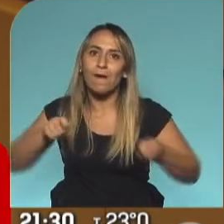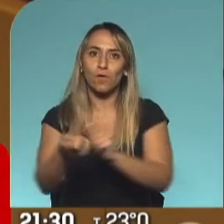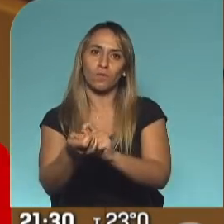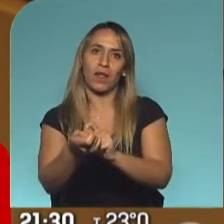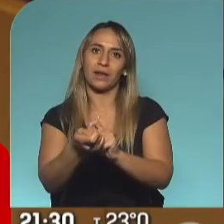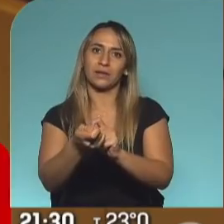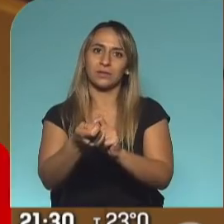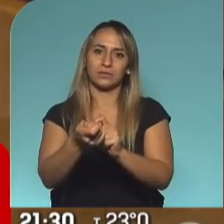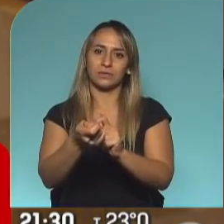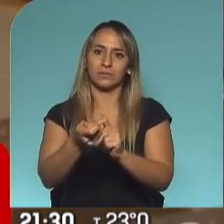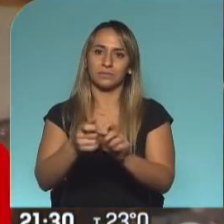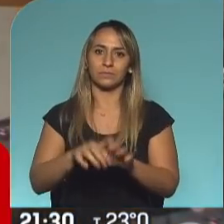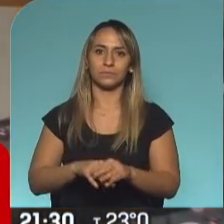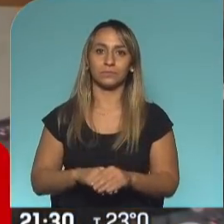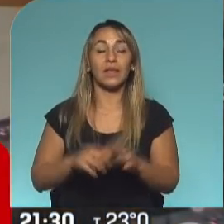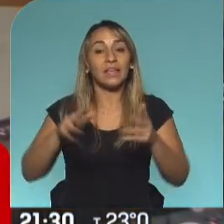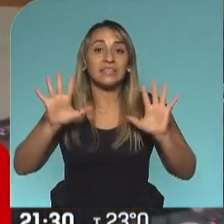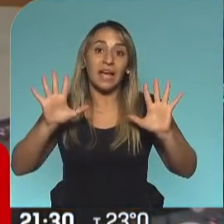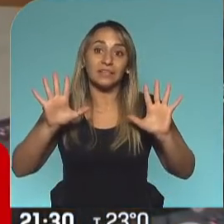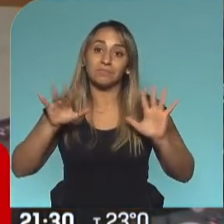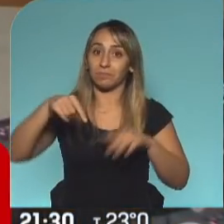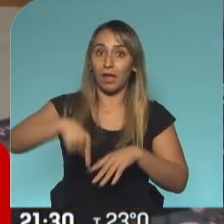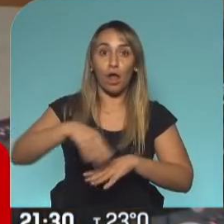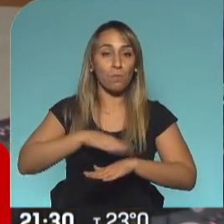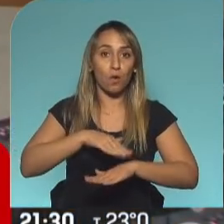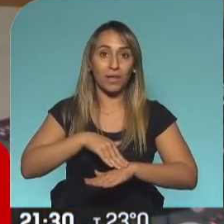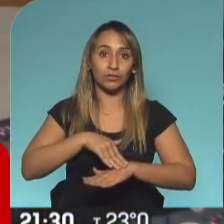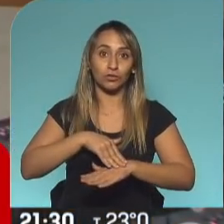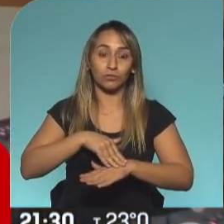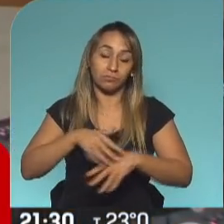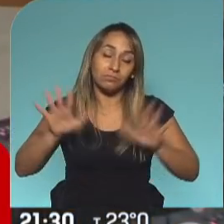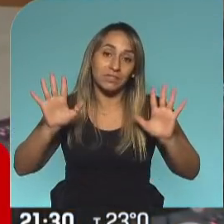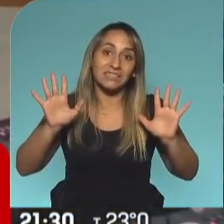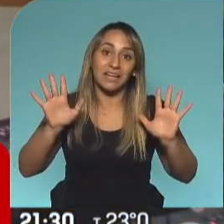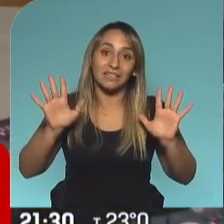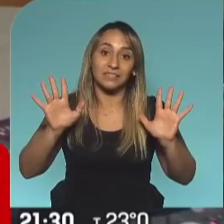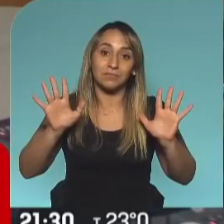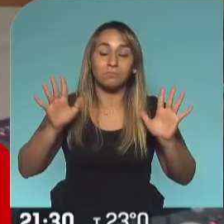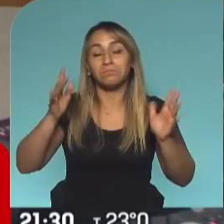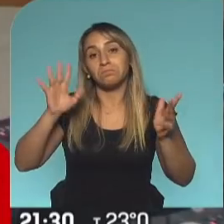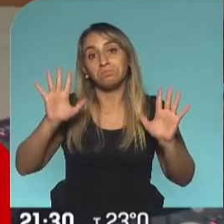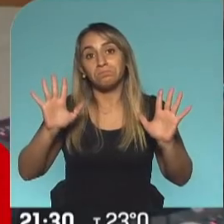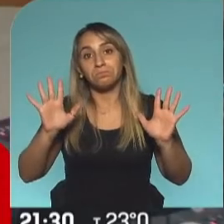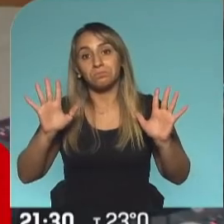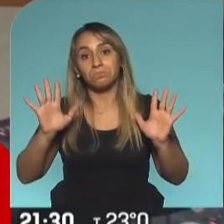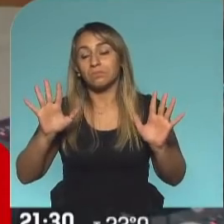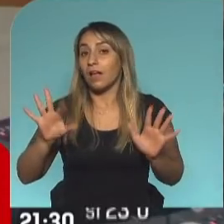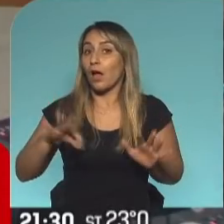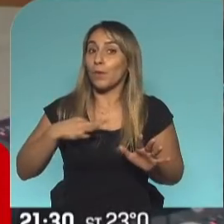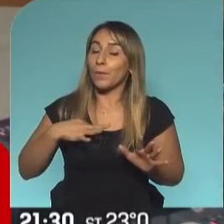Y tal vez sea el momento. Las vueltas de la